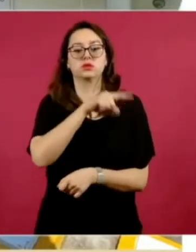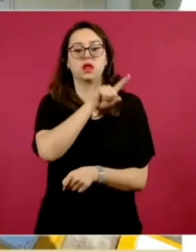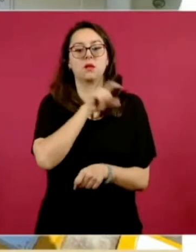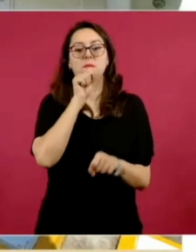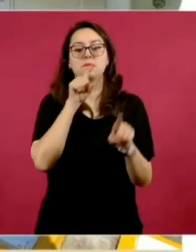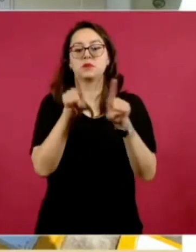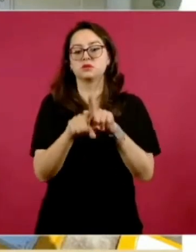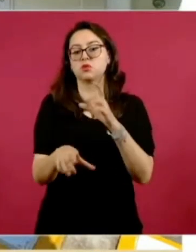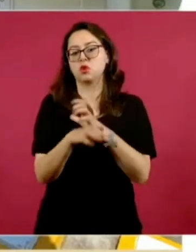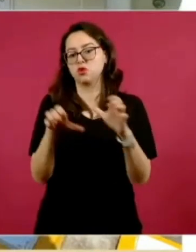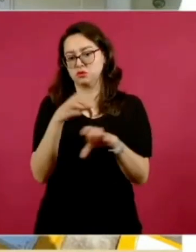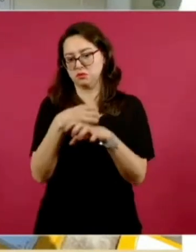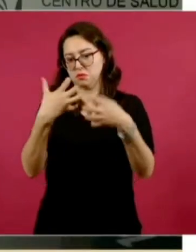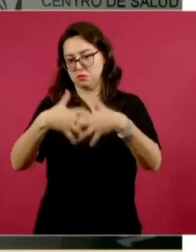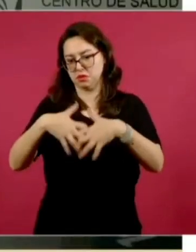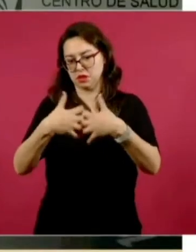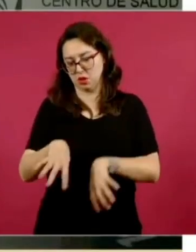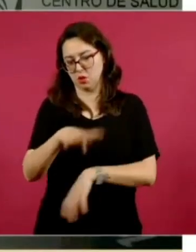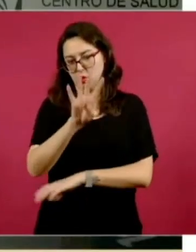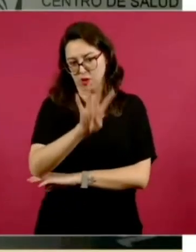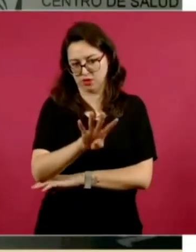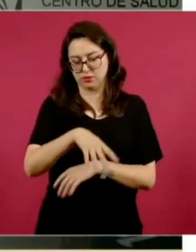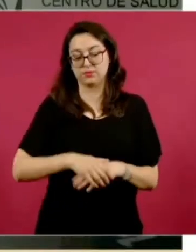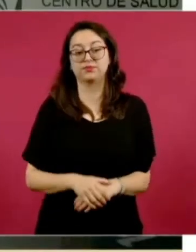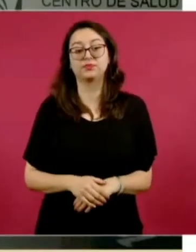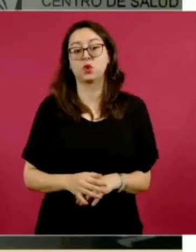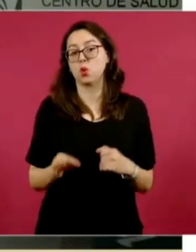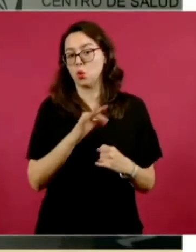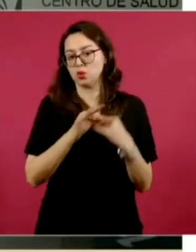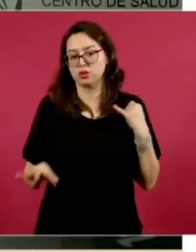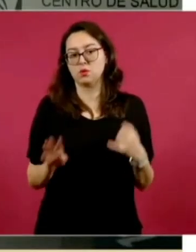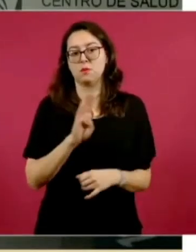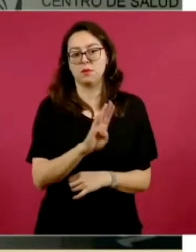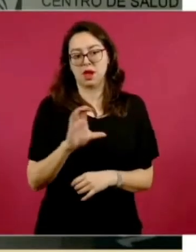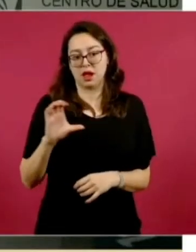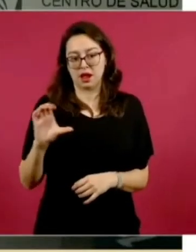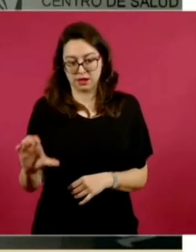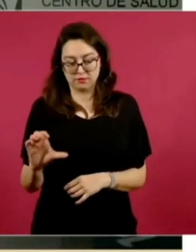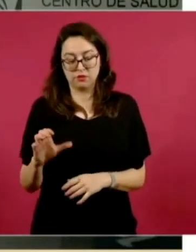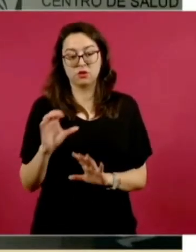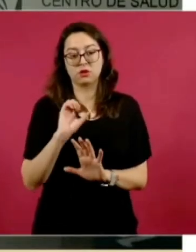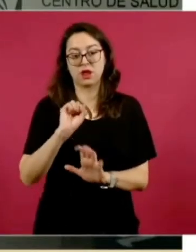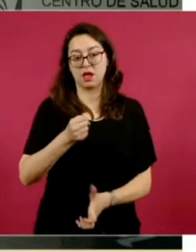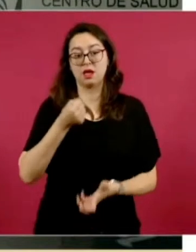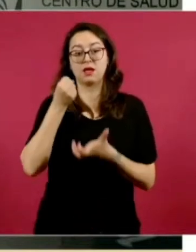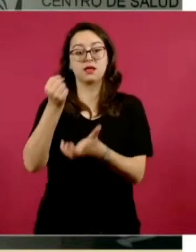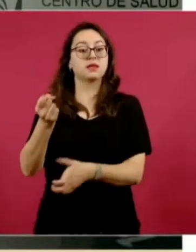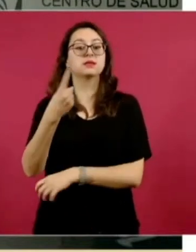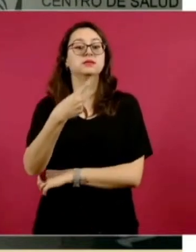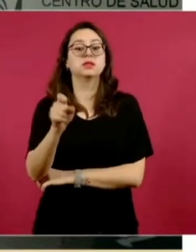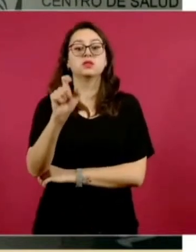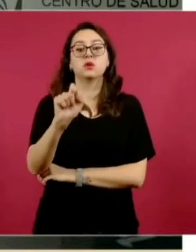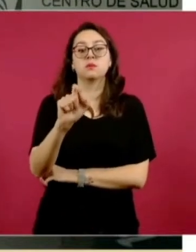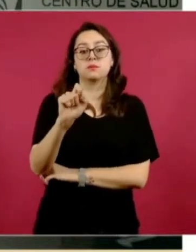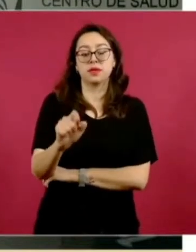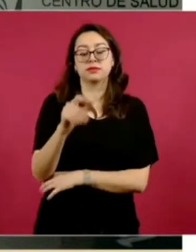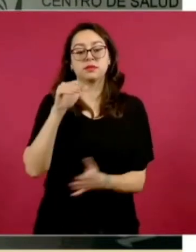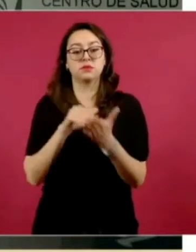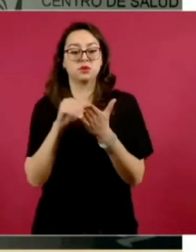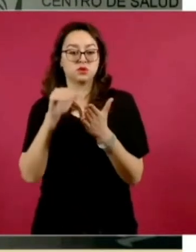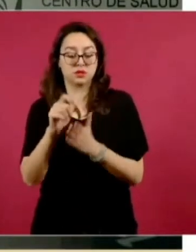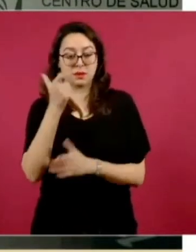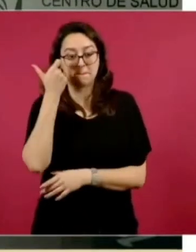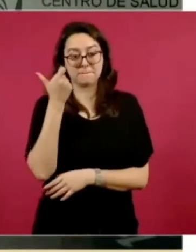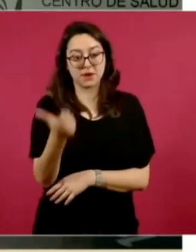médicos. Finalmente, Baja California, una inversión de 120 millones de pesos en 88 centros de